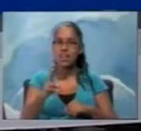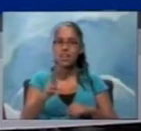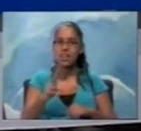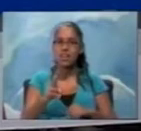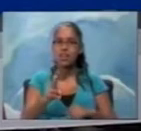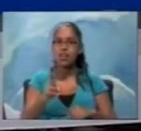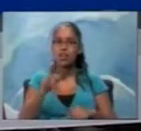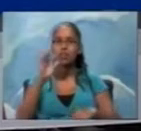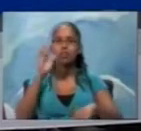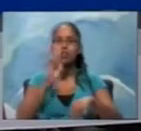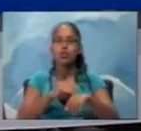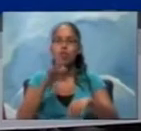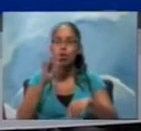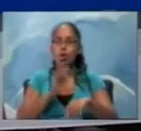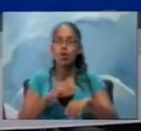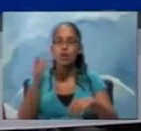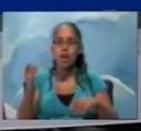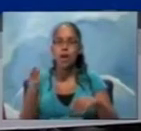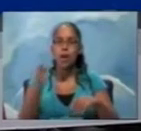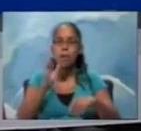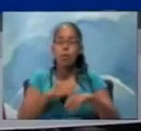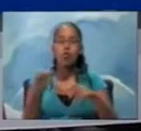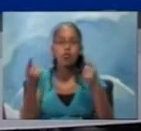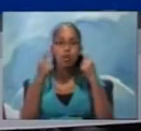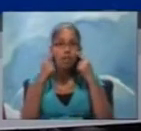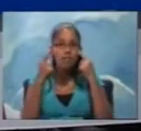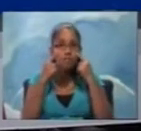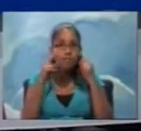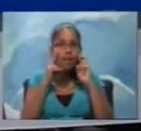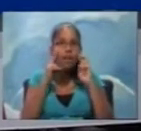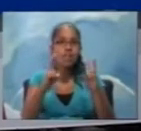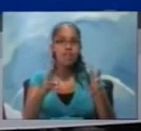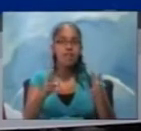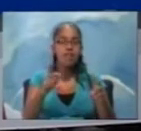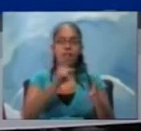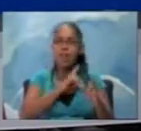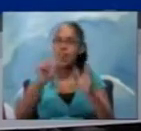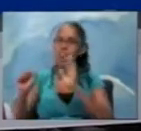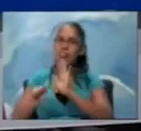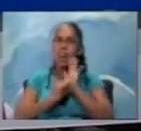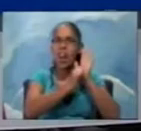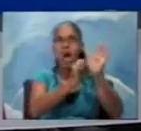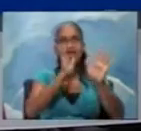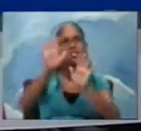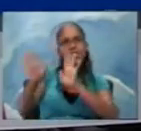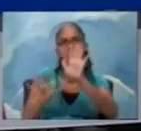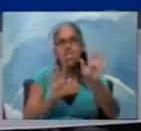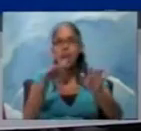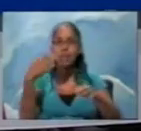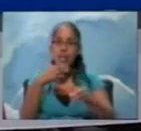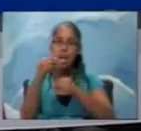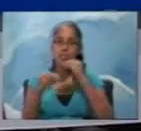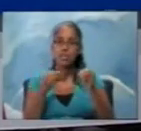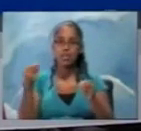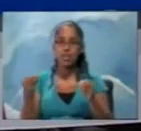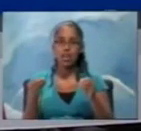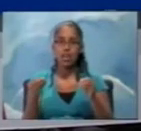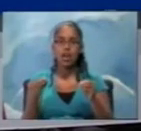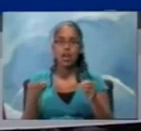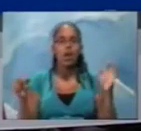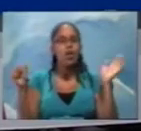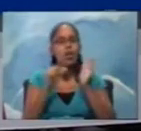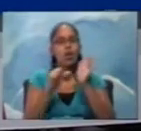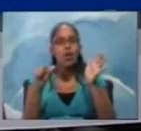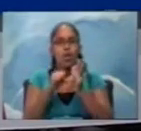Tóquese los ojitos así, diga, veían. Veían. Las señales que hacían. Las señales que hacían. ¿A